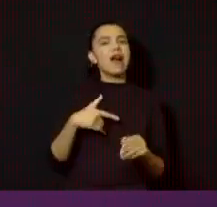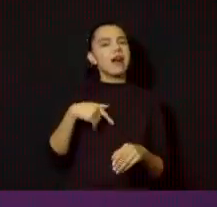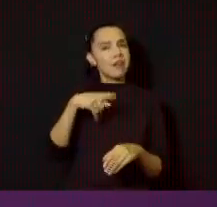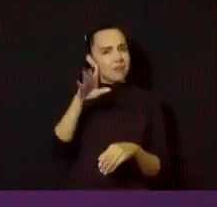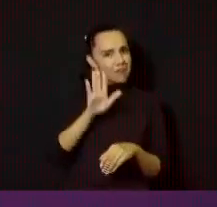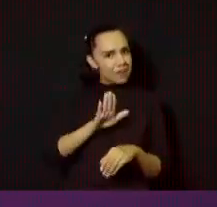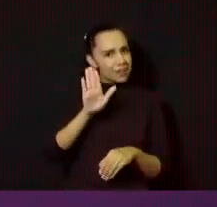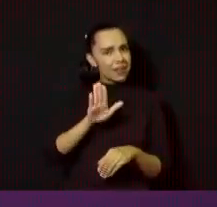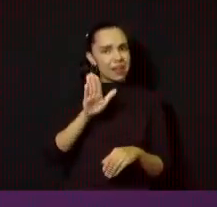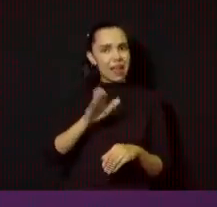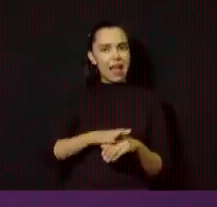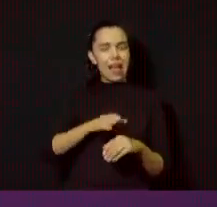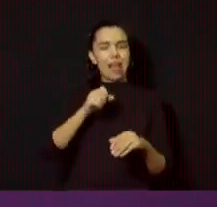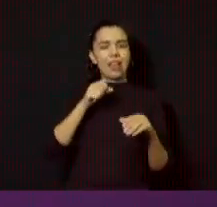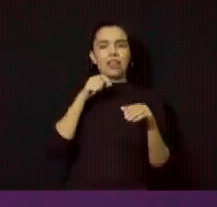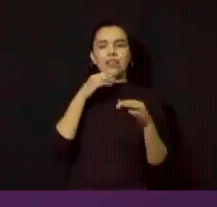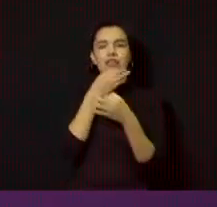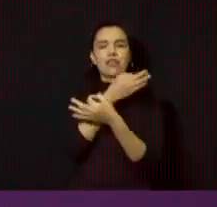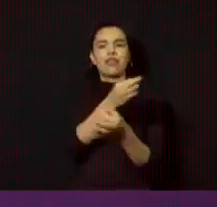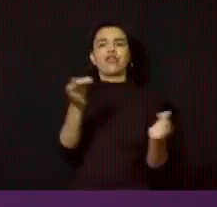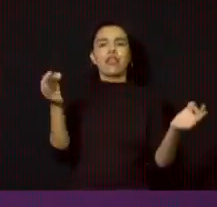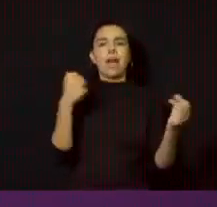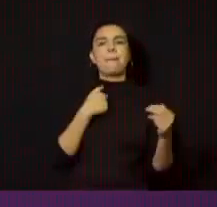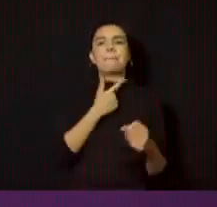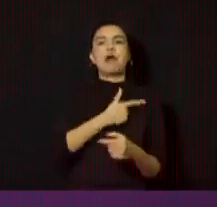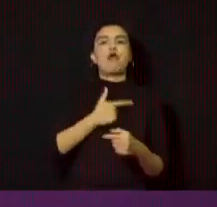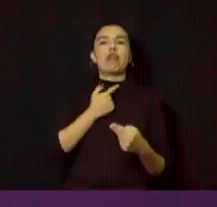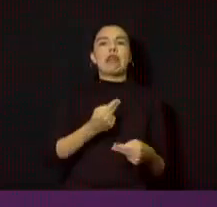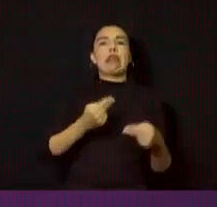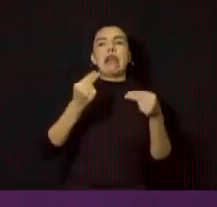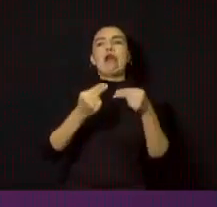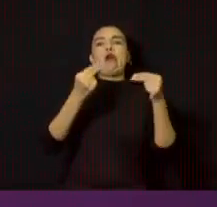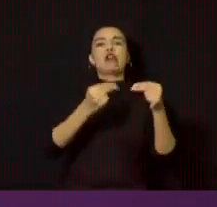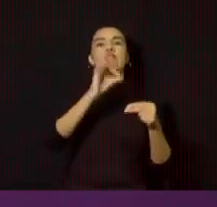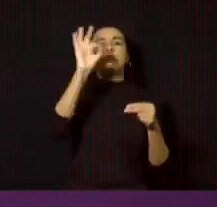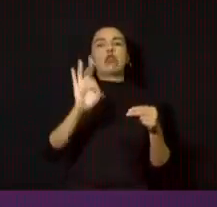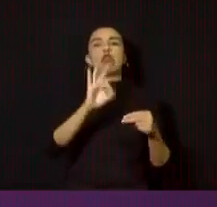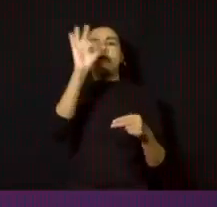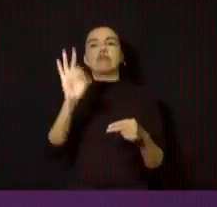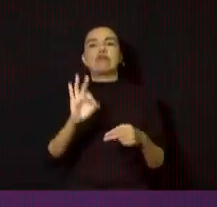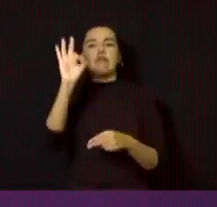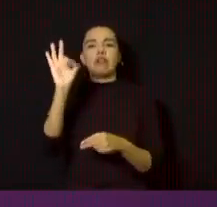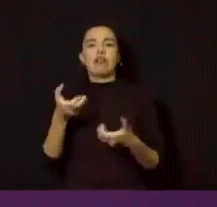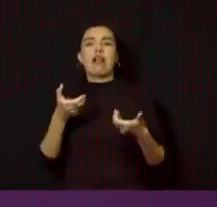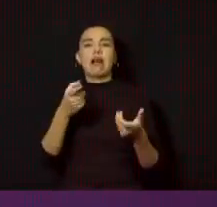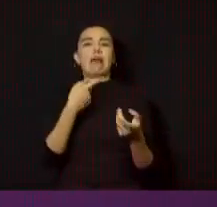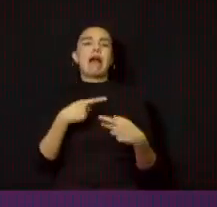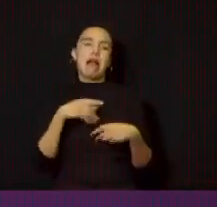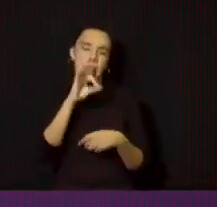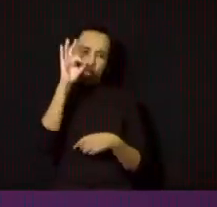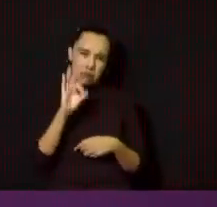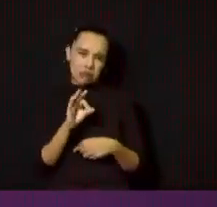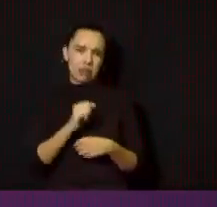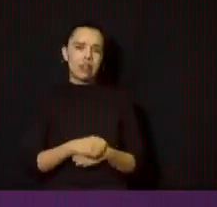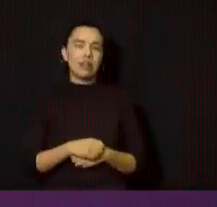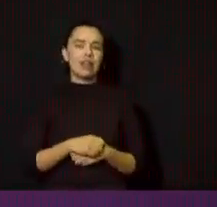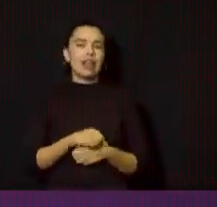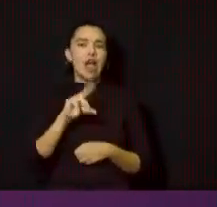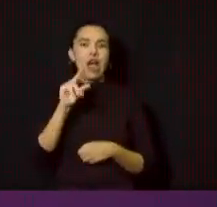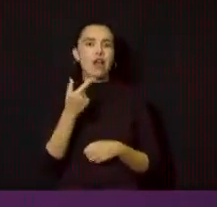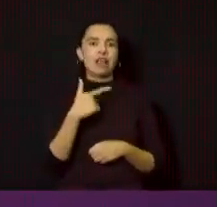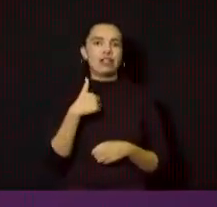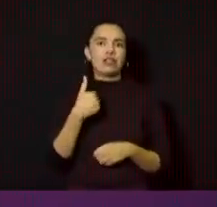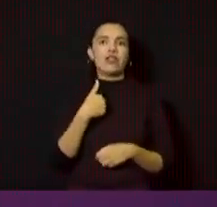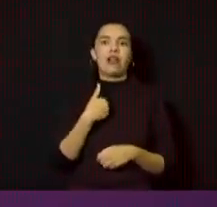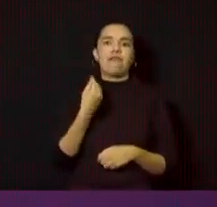gusta negociar y conseguir descuentos con los vendedores en la calle, pero no era porque yo tenía una fortuna,